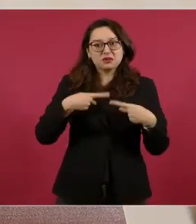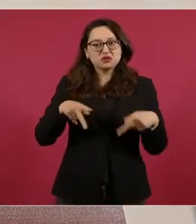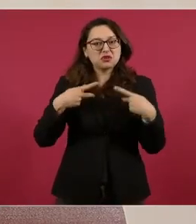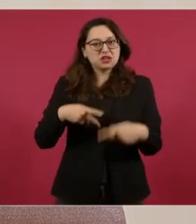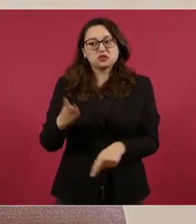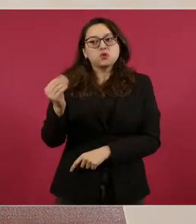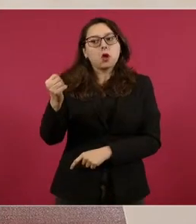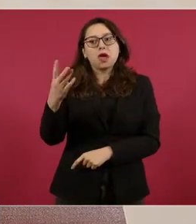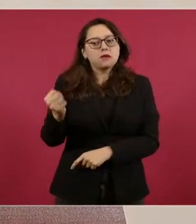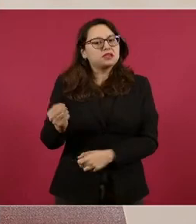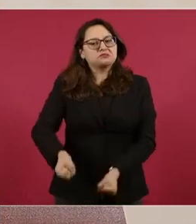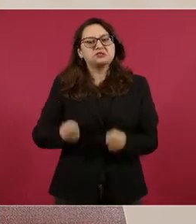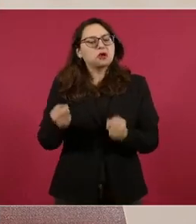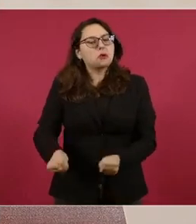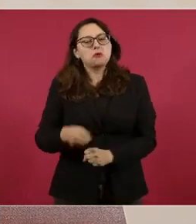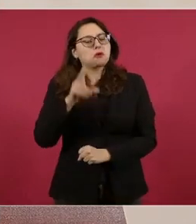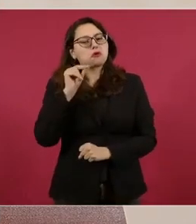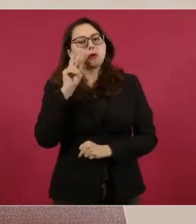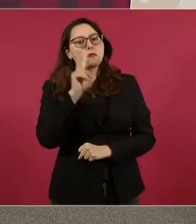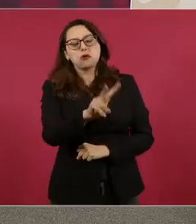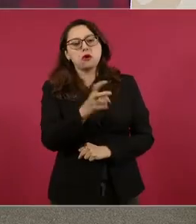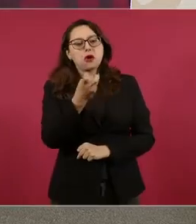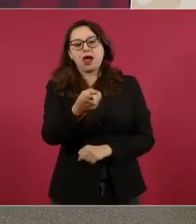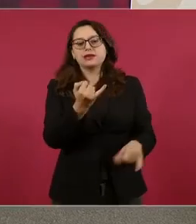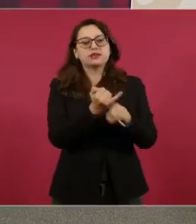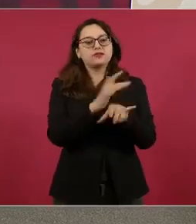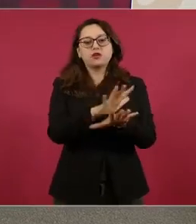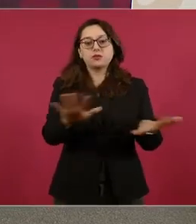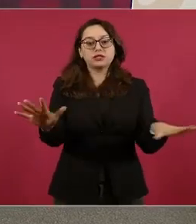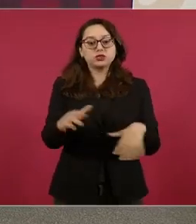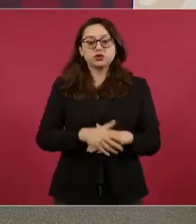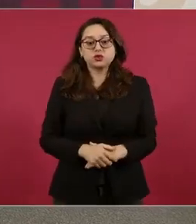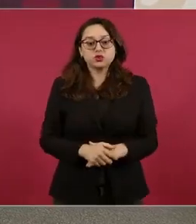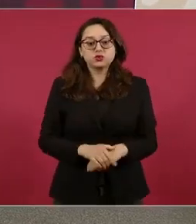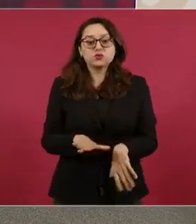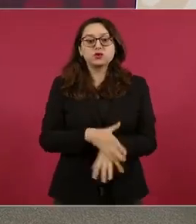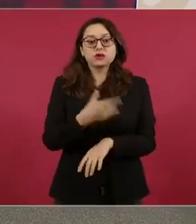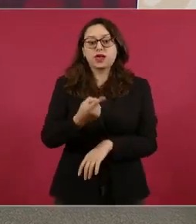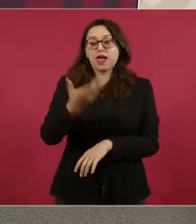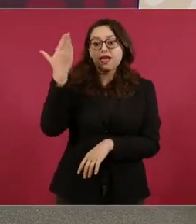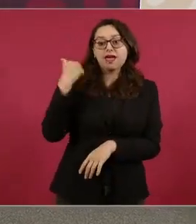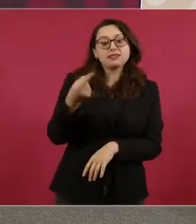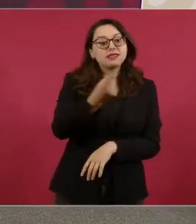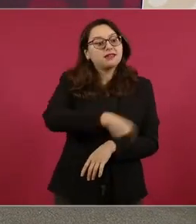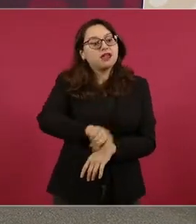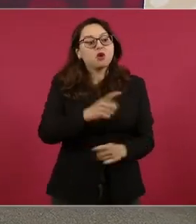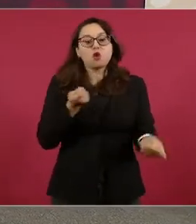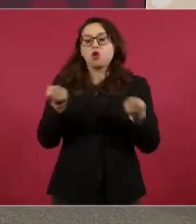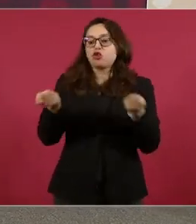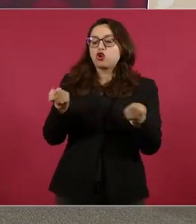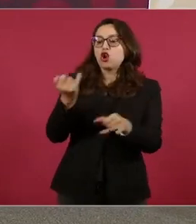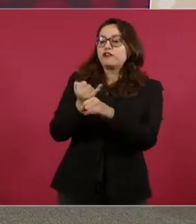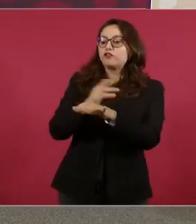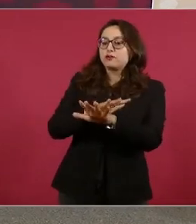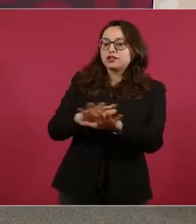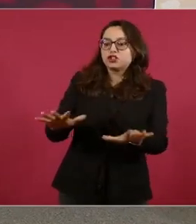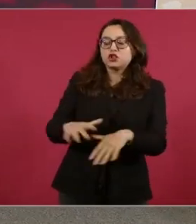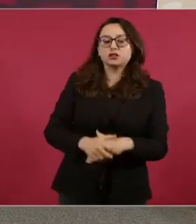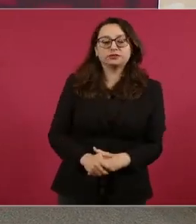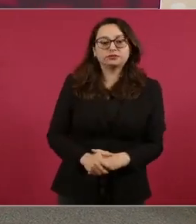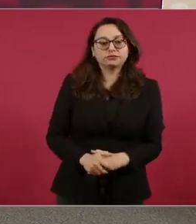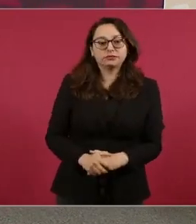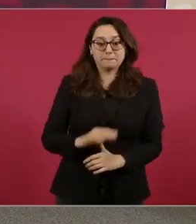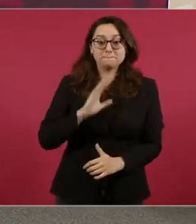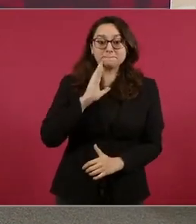un nu a uno para que vean el nivel de manipulación el grado de manipulación de